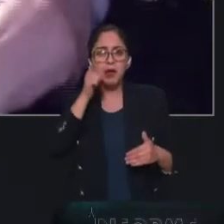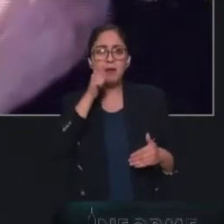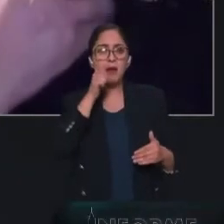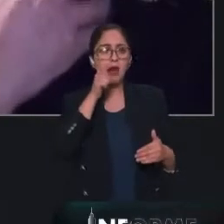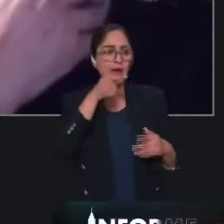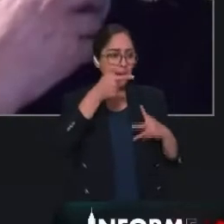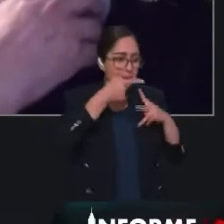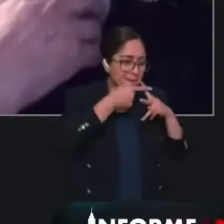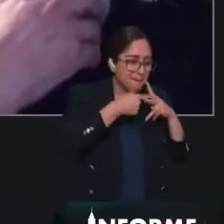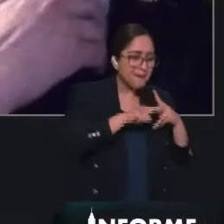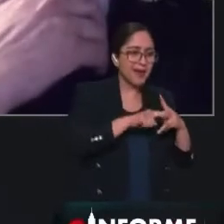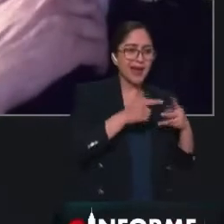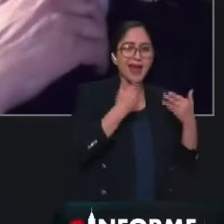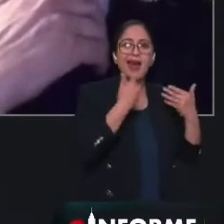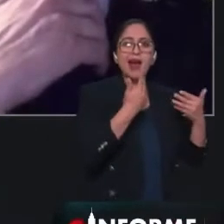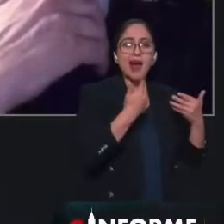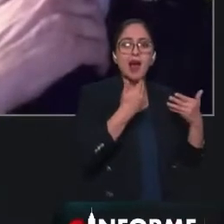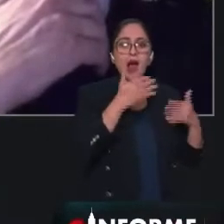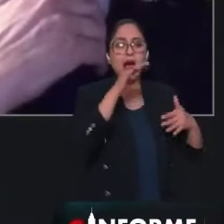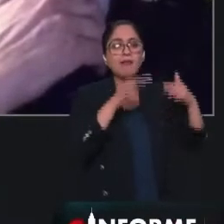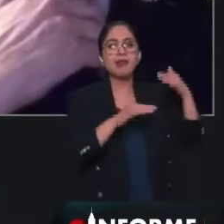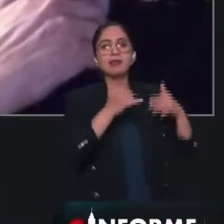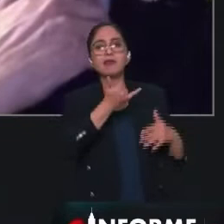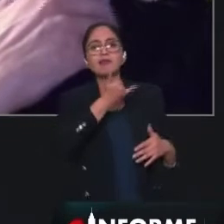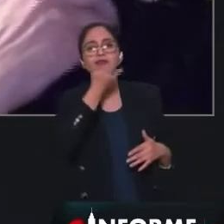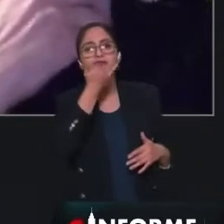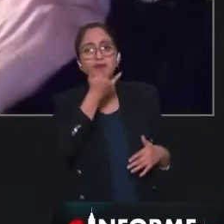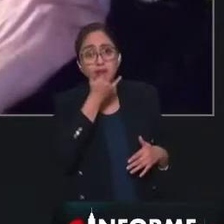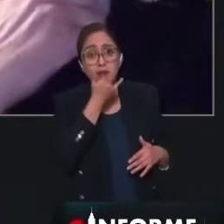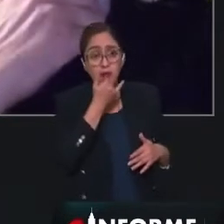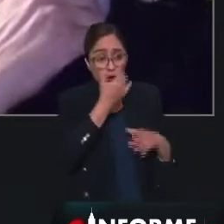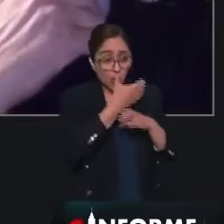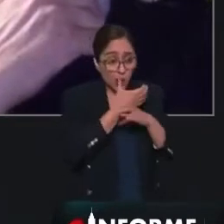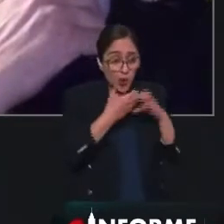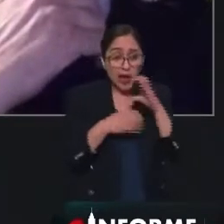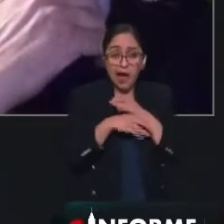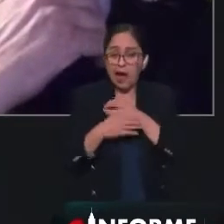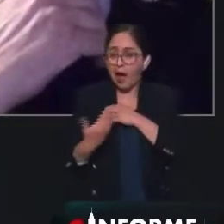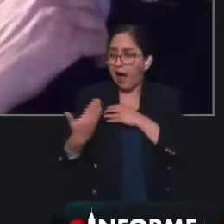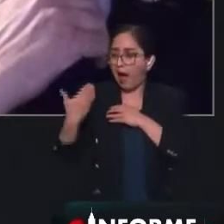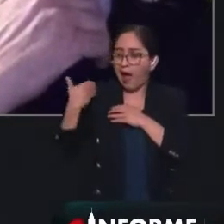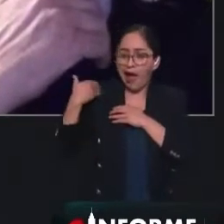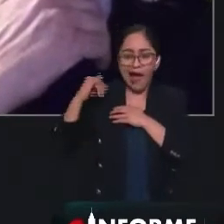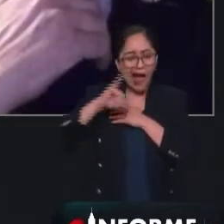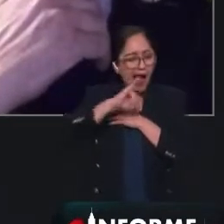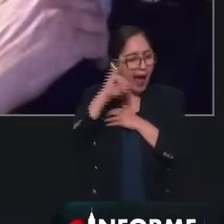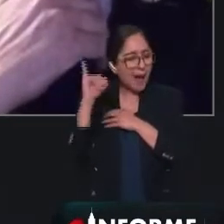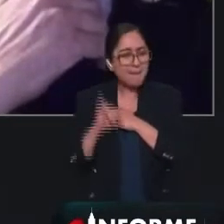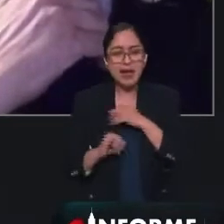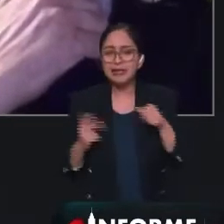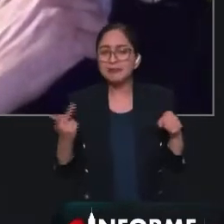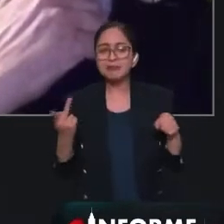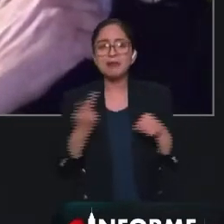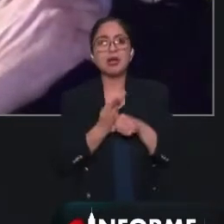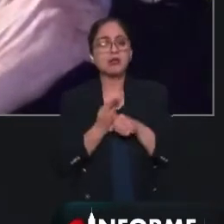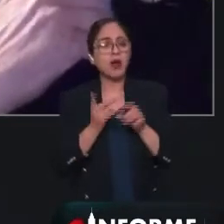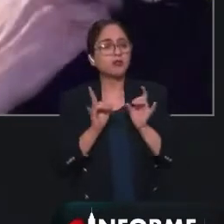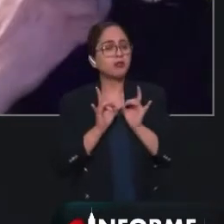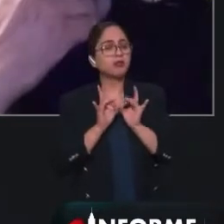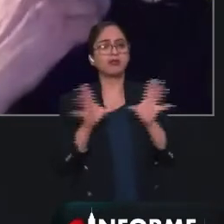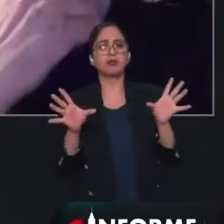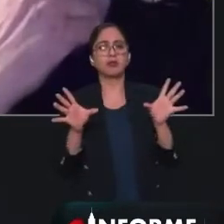muchas cosas que jamás habían sucedido en el país. ¿Qué en estos caminos tendría que, desde la perspectiva de